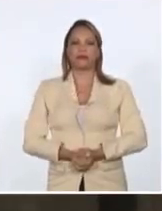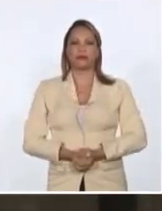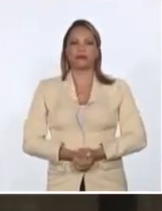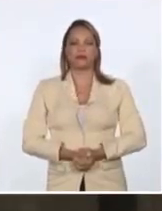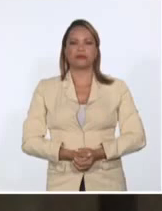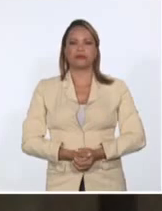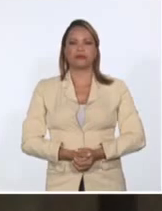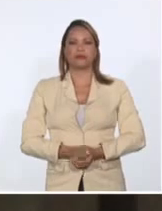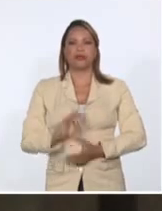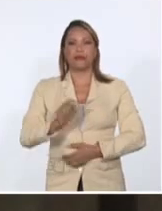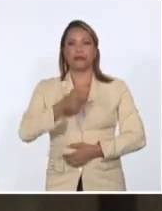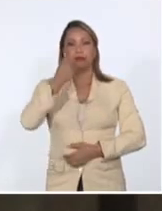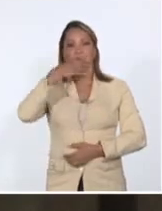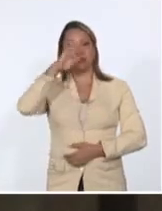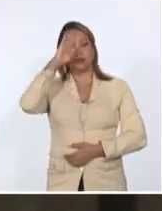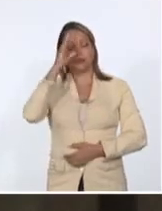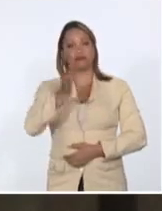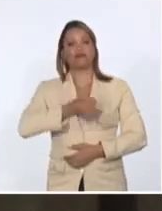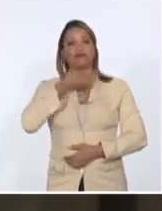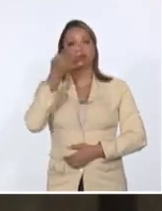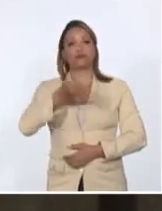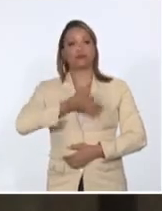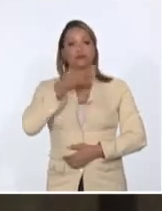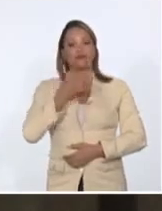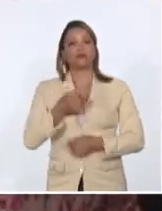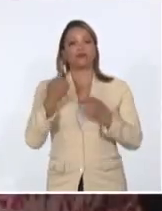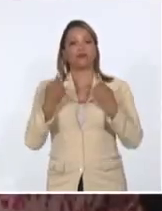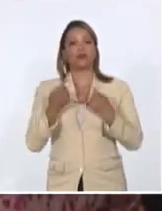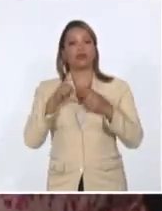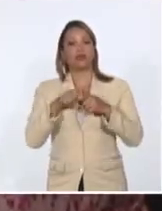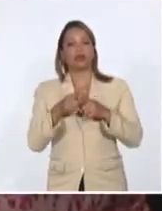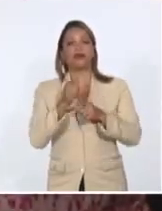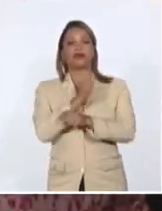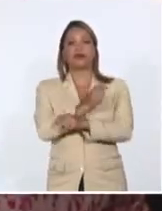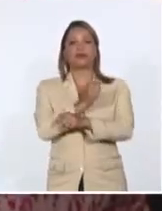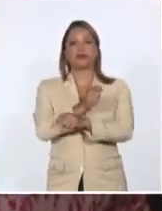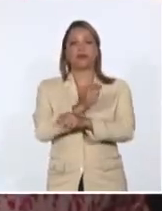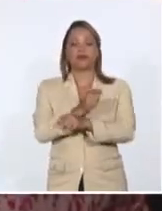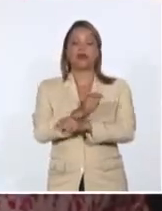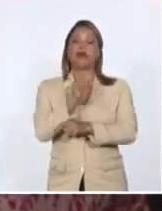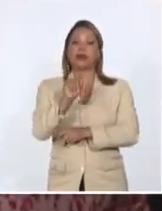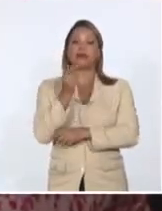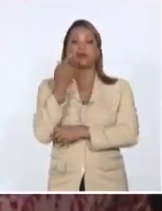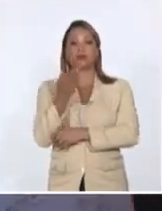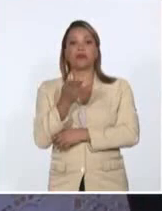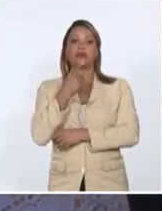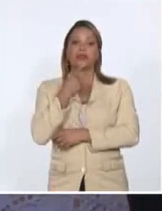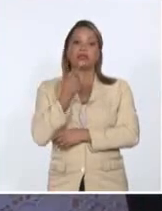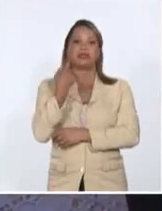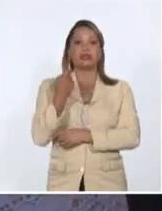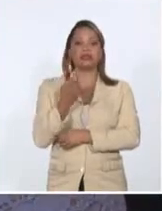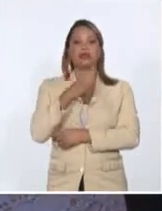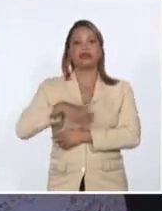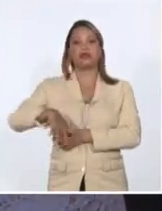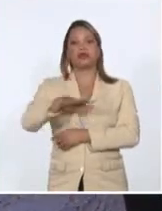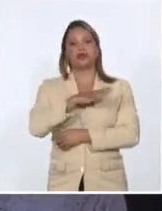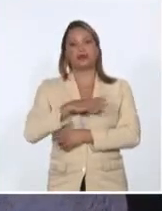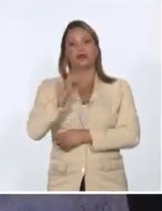El presidente cubano insistió en la necesaria capacitación que exige la creación de esta herramienta a nivel